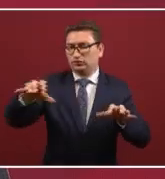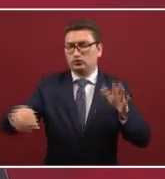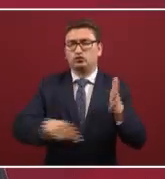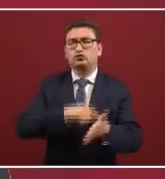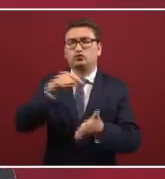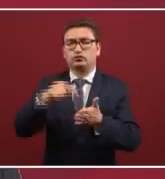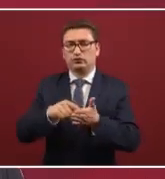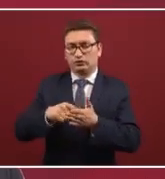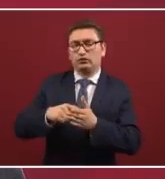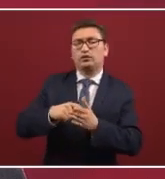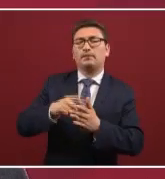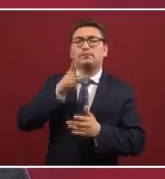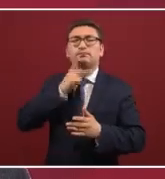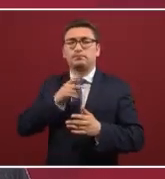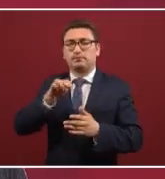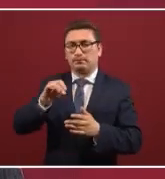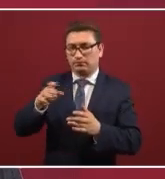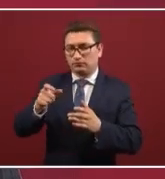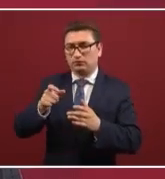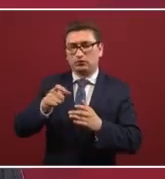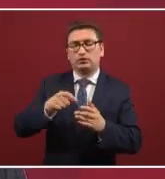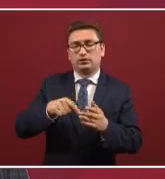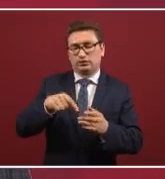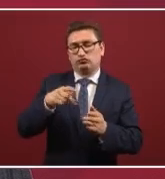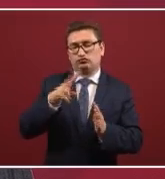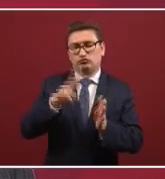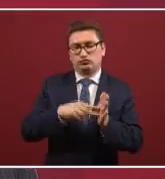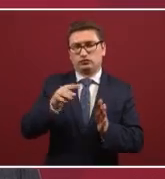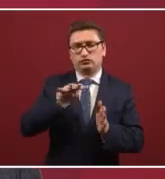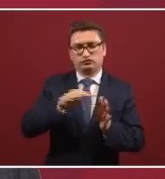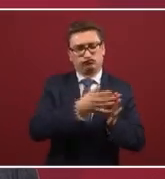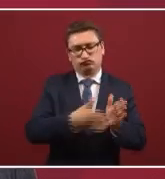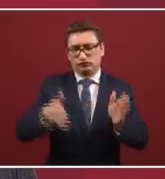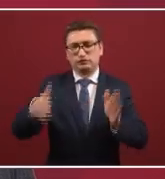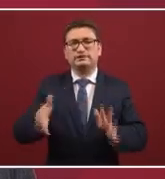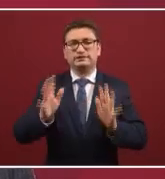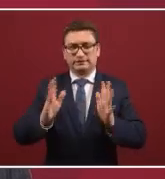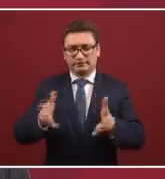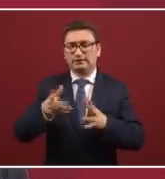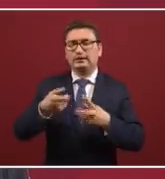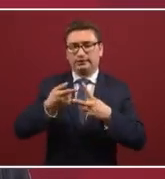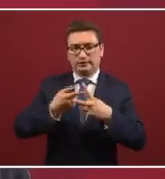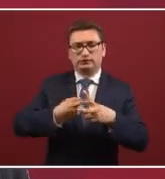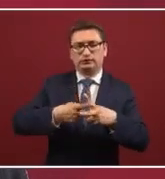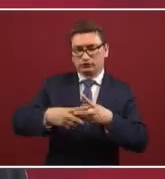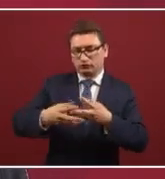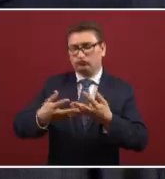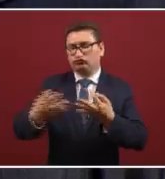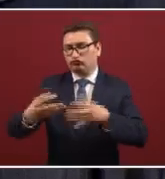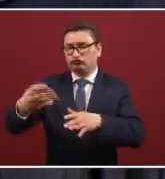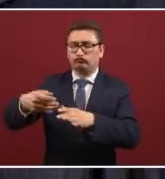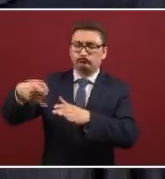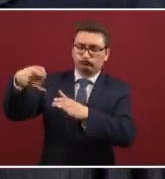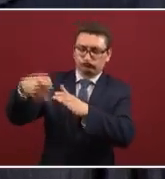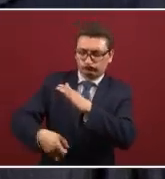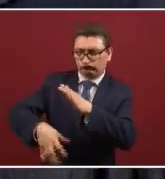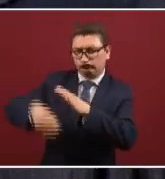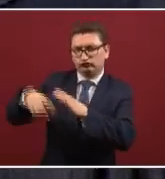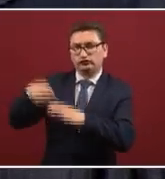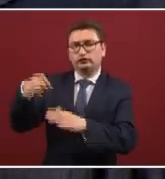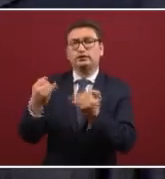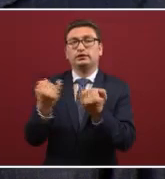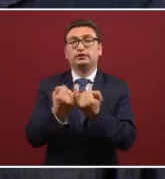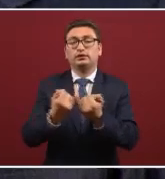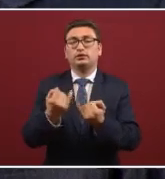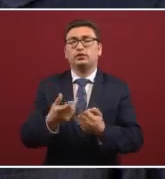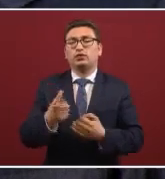año, ya se está perforando, ya se estabilizó la caída en la